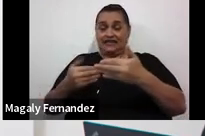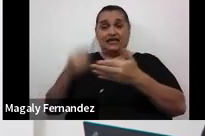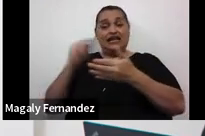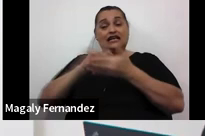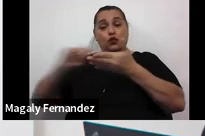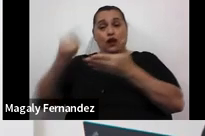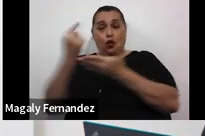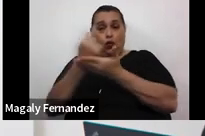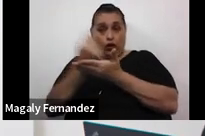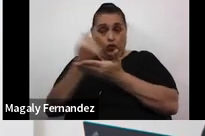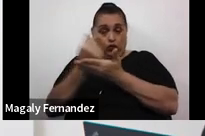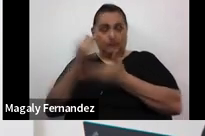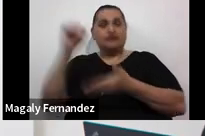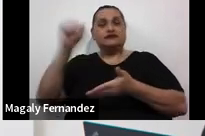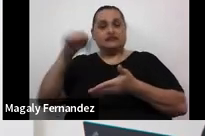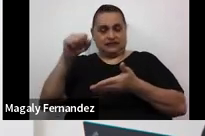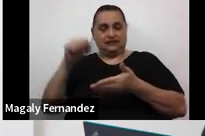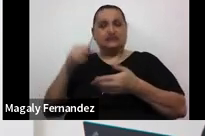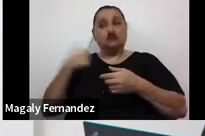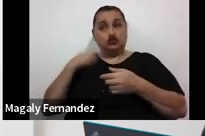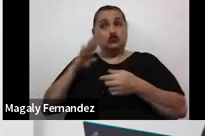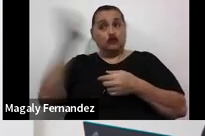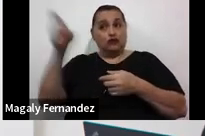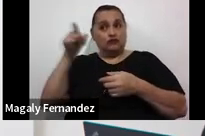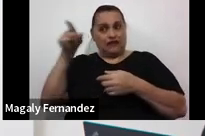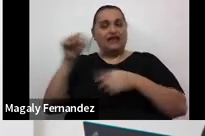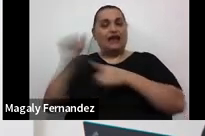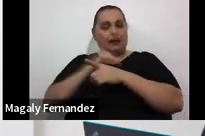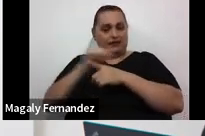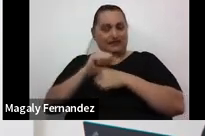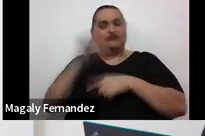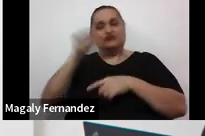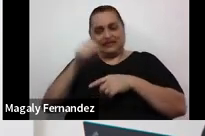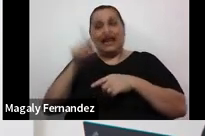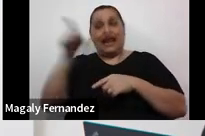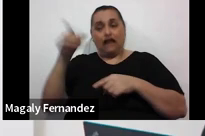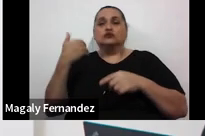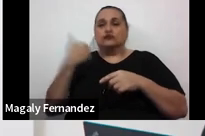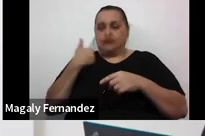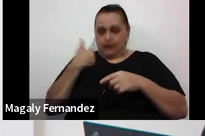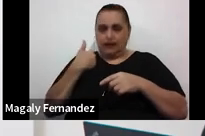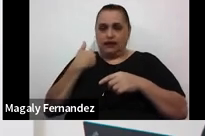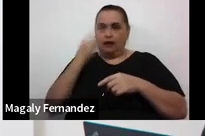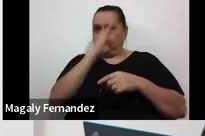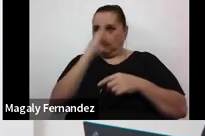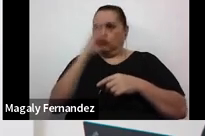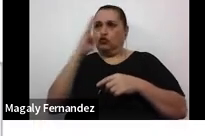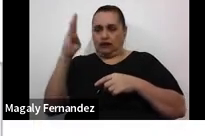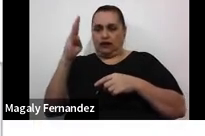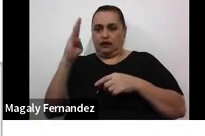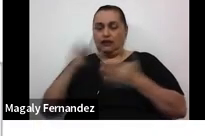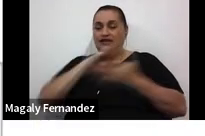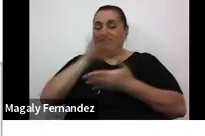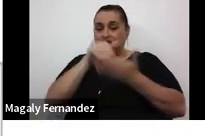Guadalupe una capacitación también Ah bueno Ellos tienen una una biblioteca un centro de